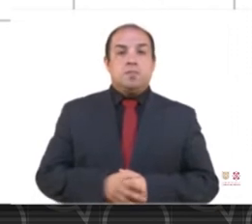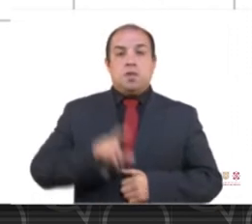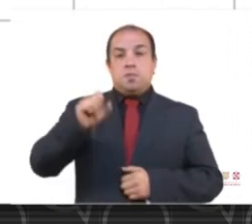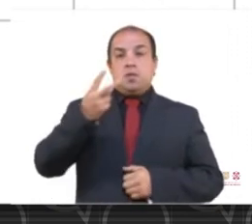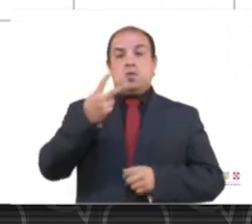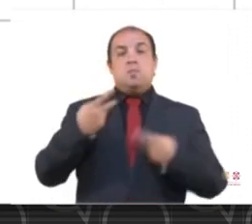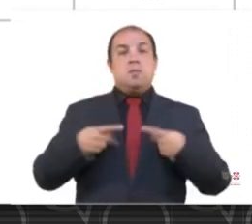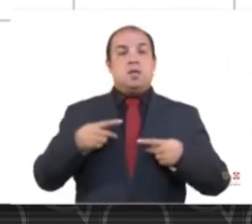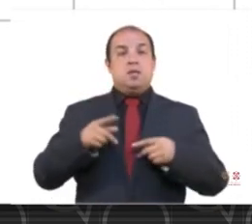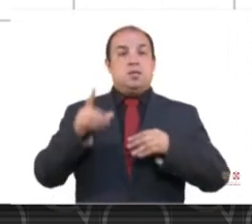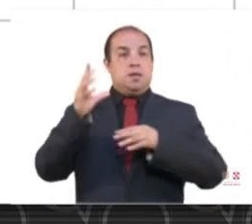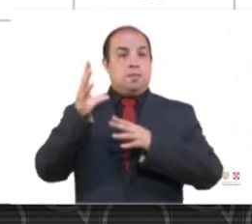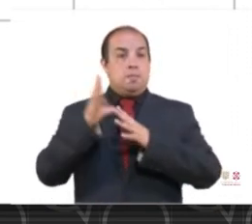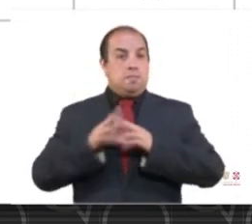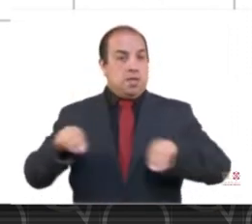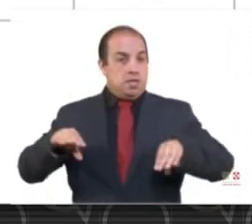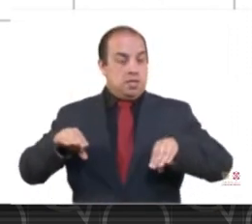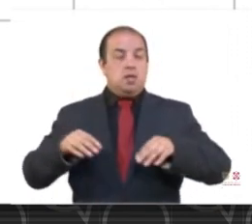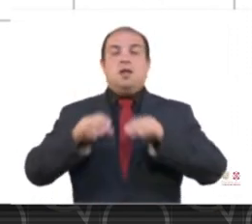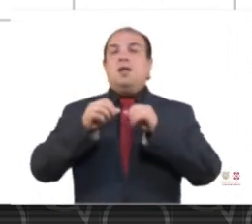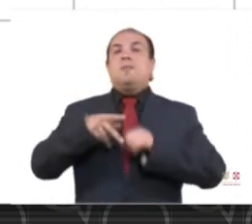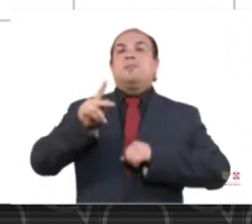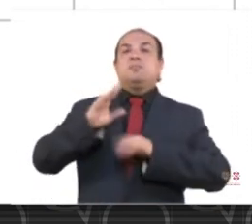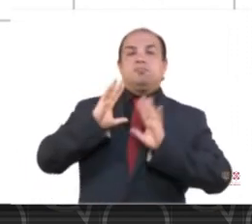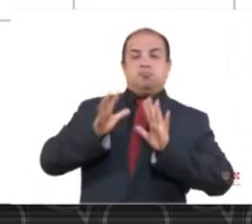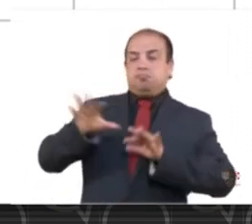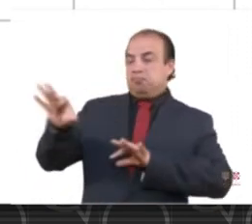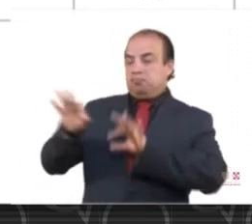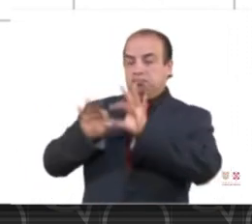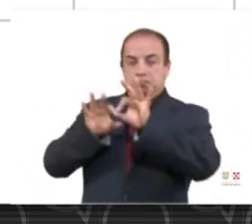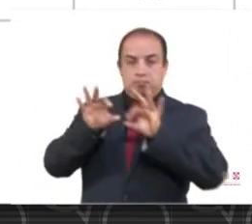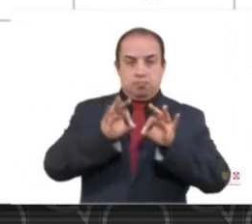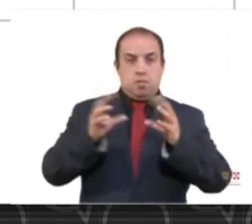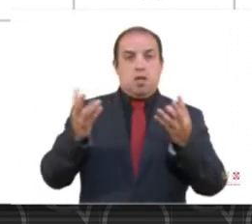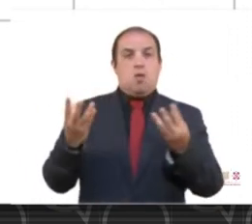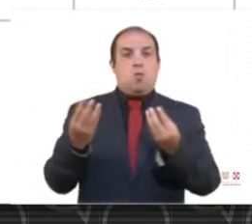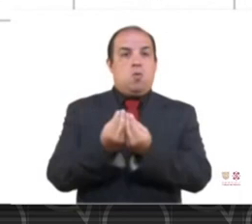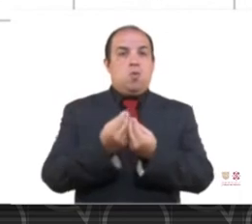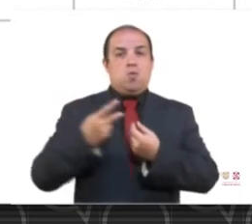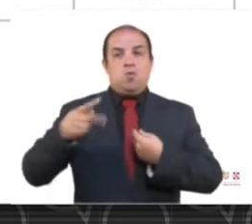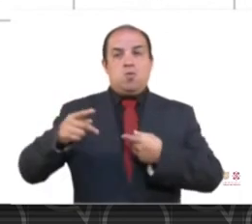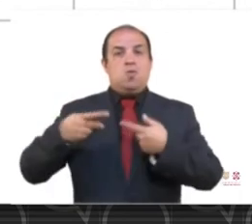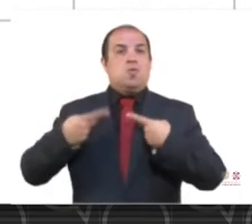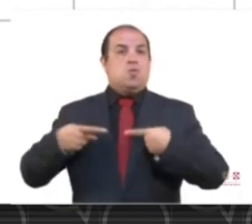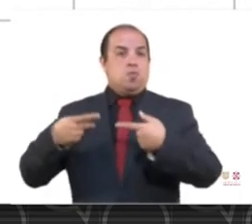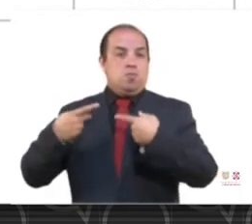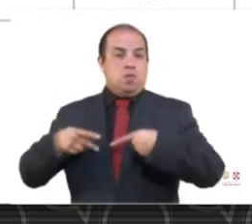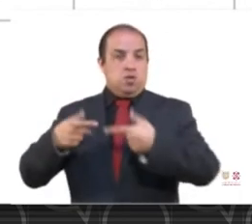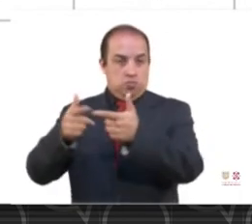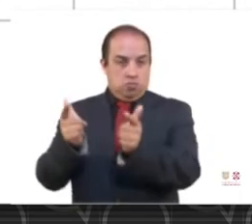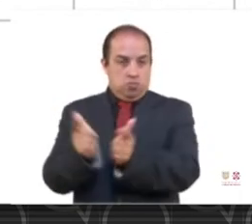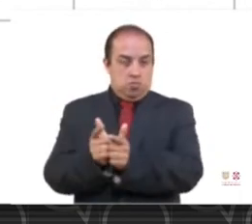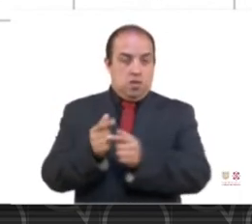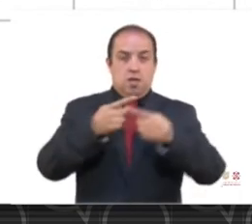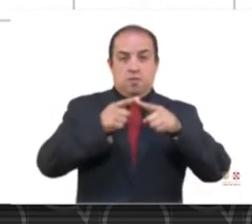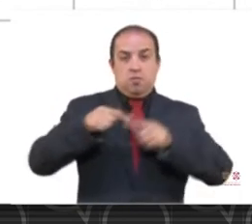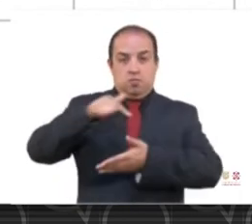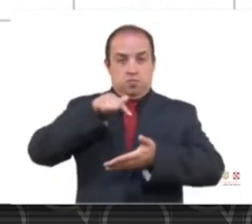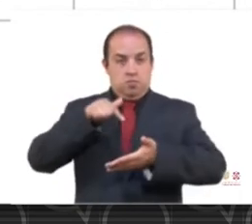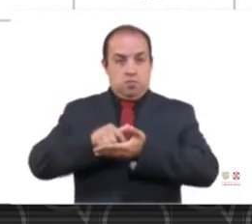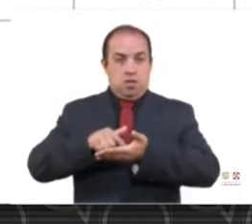personas extraviadas, todas ellas fueron localizadas y reunidas con su personal ahí en los diferentes puestos de mando que se